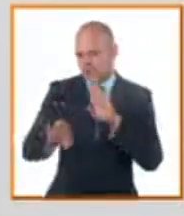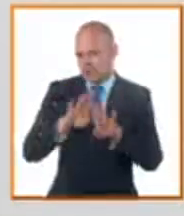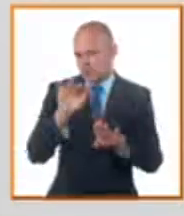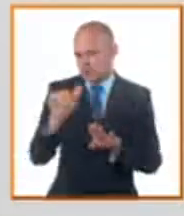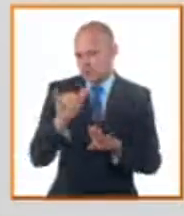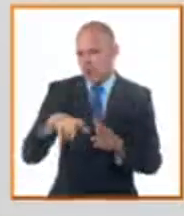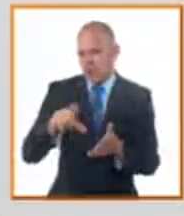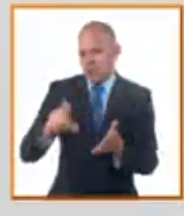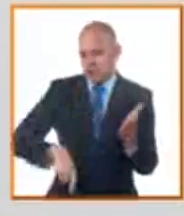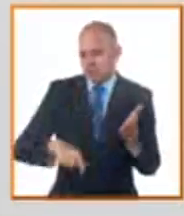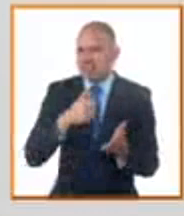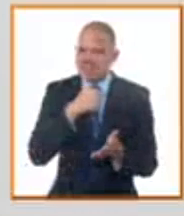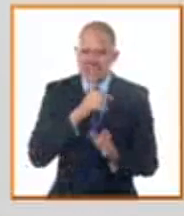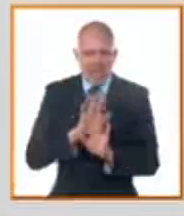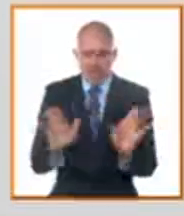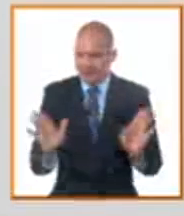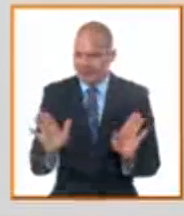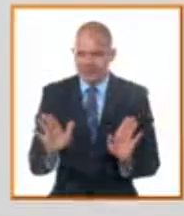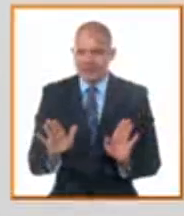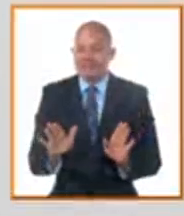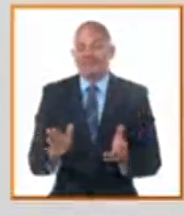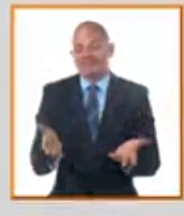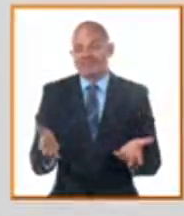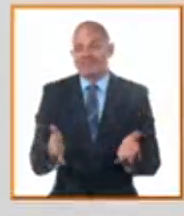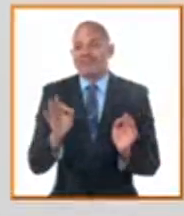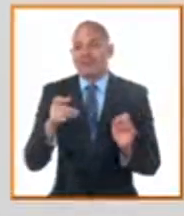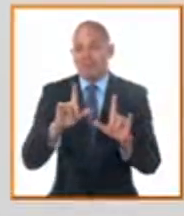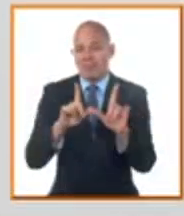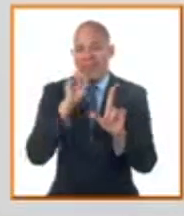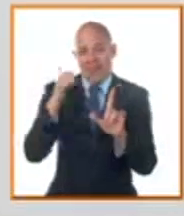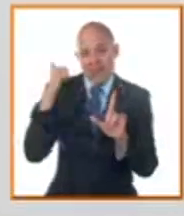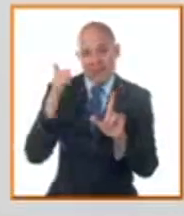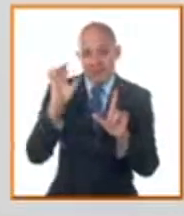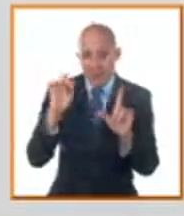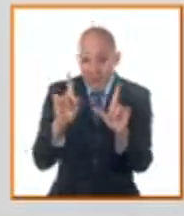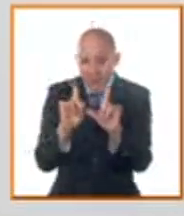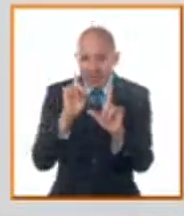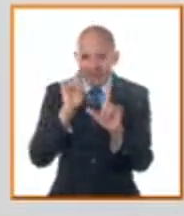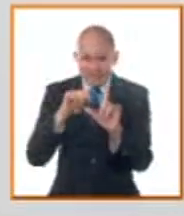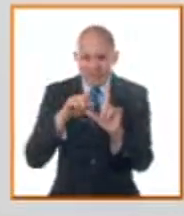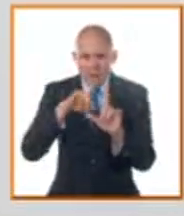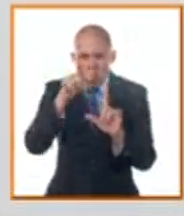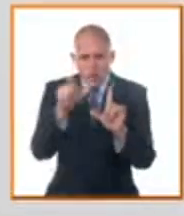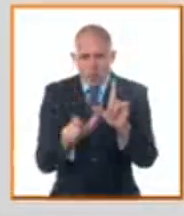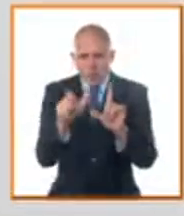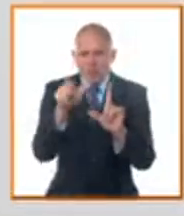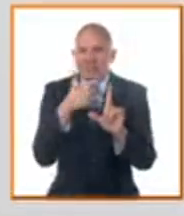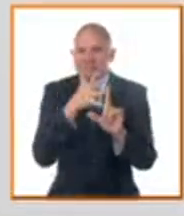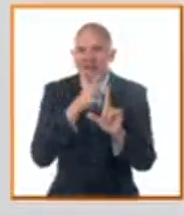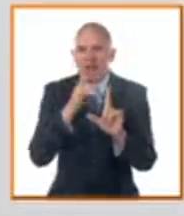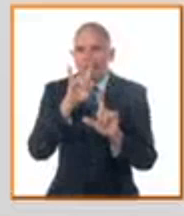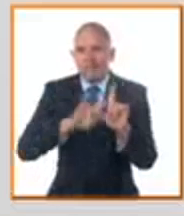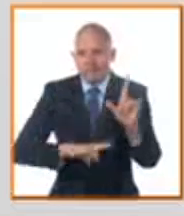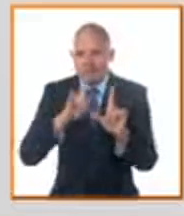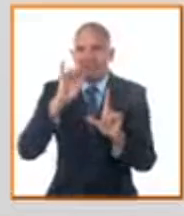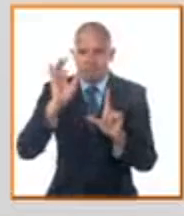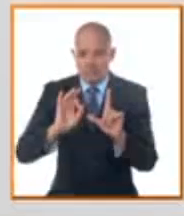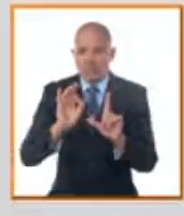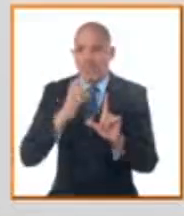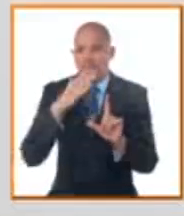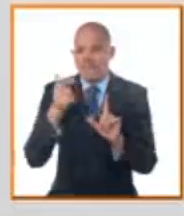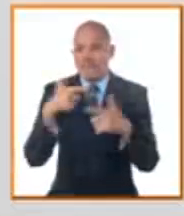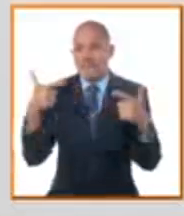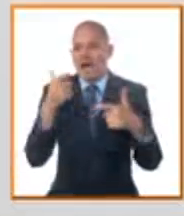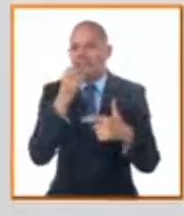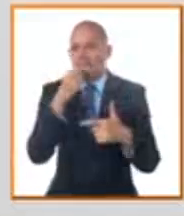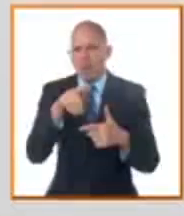usarlos montados sobre esa infraestructura es muy fácil ampliar toda la gama de bienes y servicios que